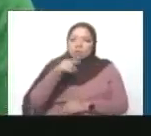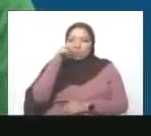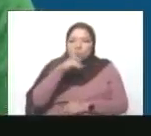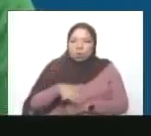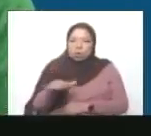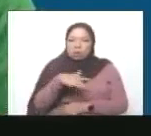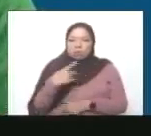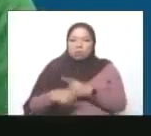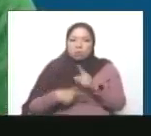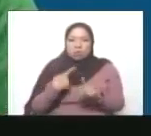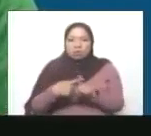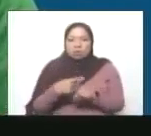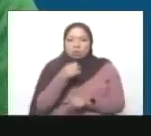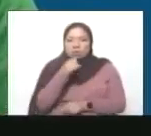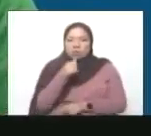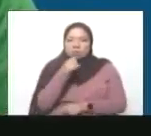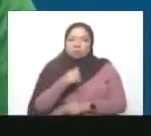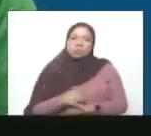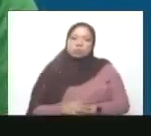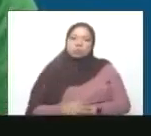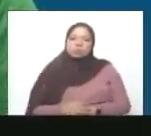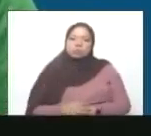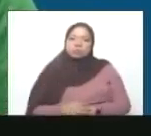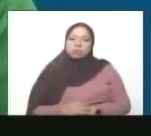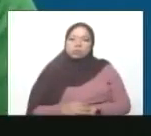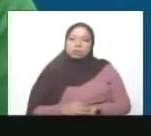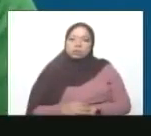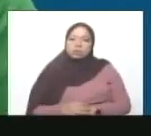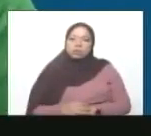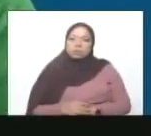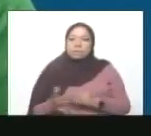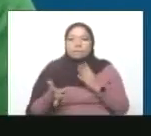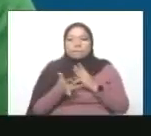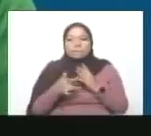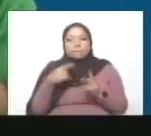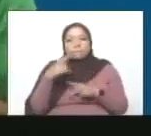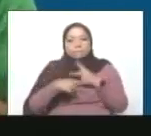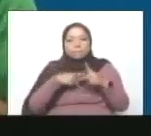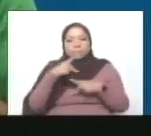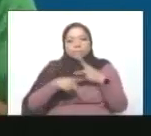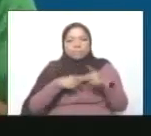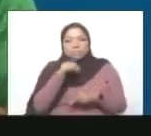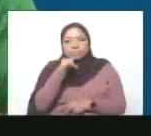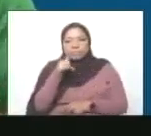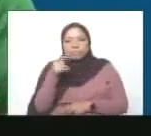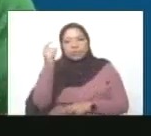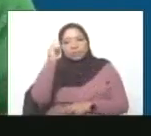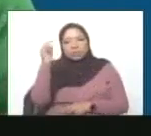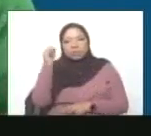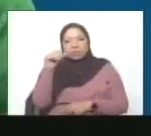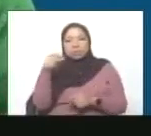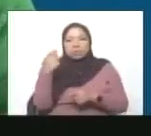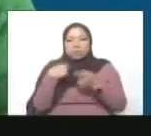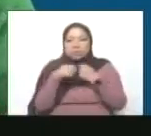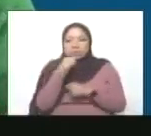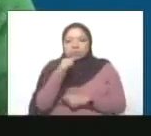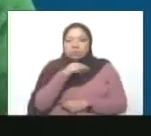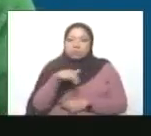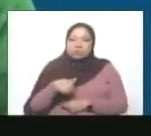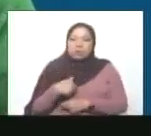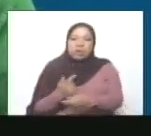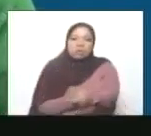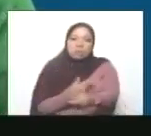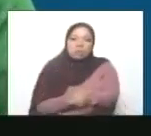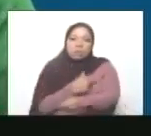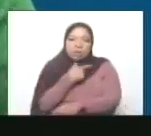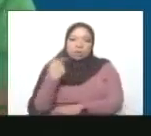una máquina procesadora y una maquiladora para tecnificar nuestro producto. ¿Cuál es la idea? Hacer un convenio con nuestra hermana